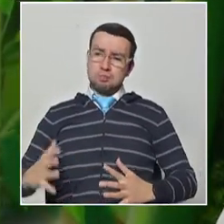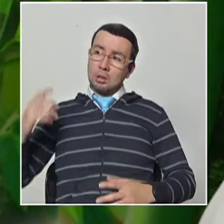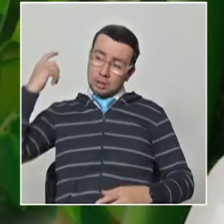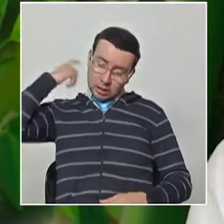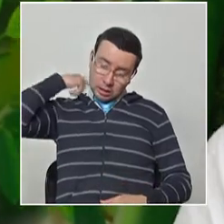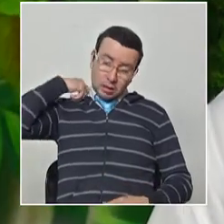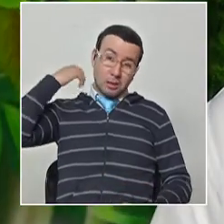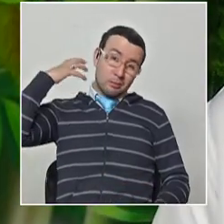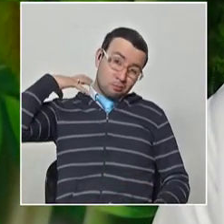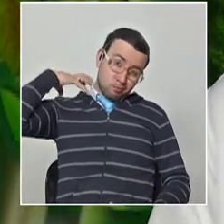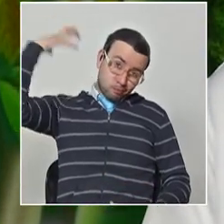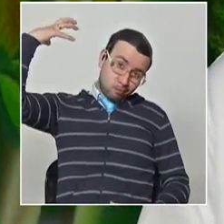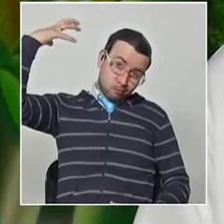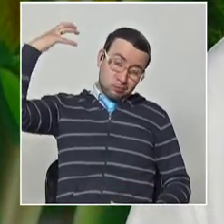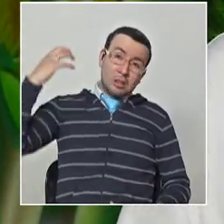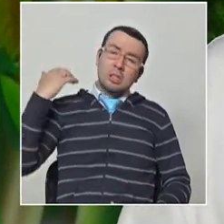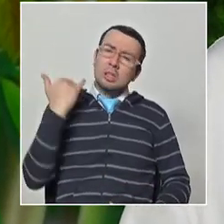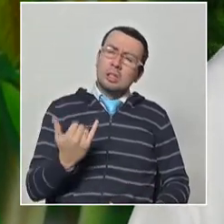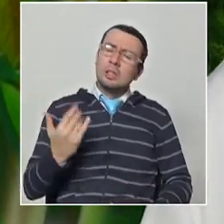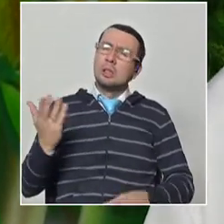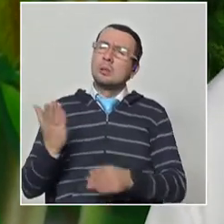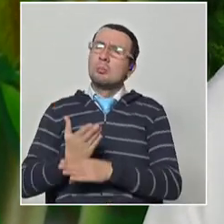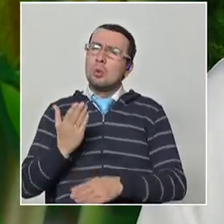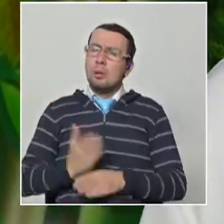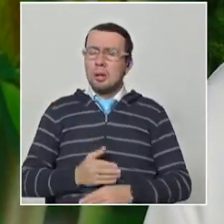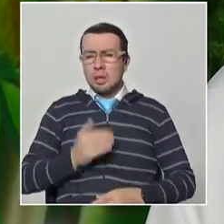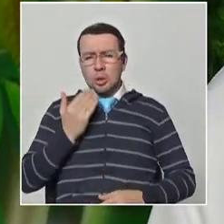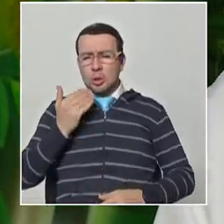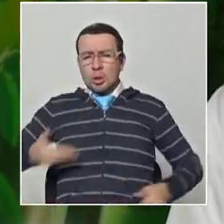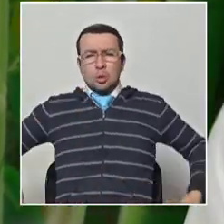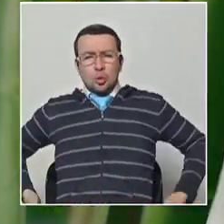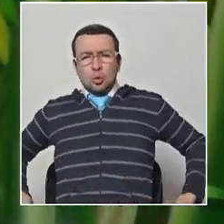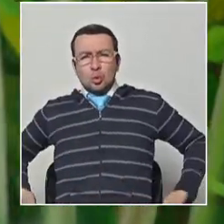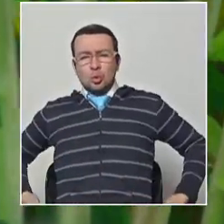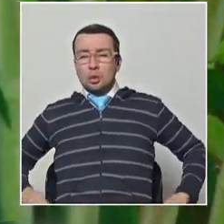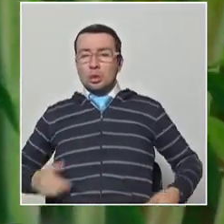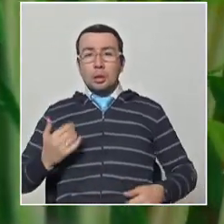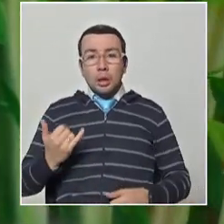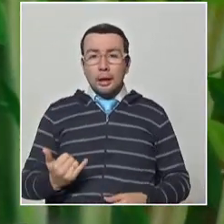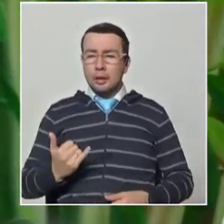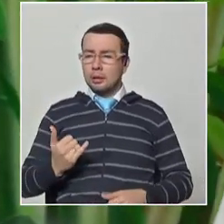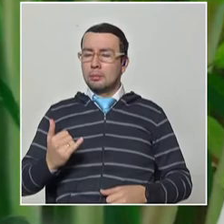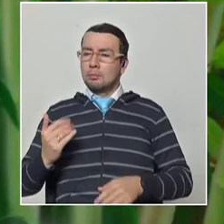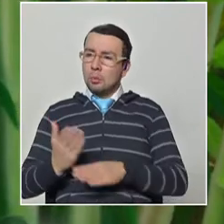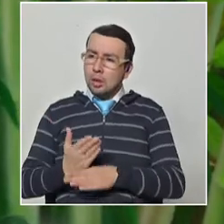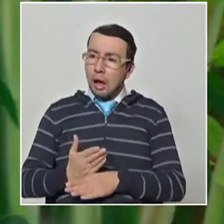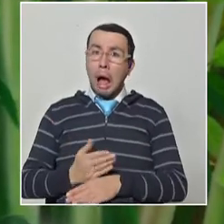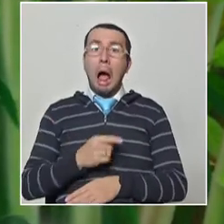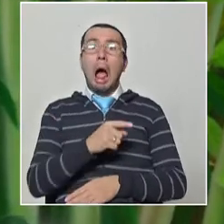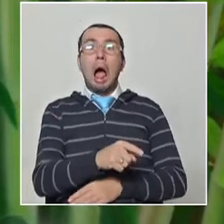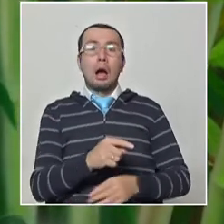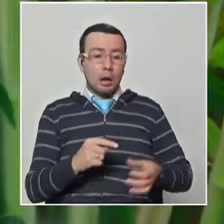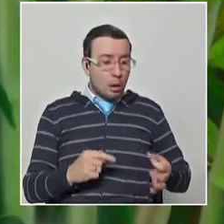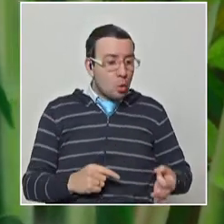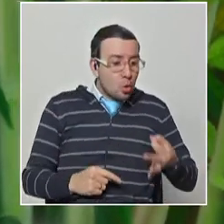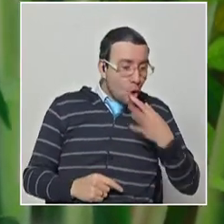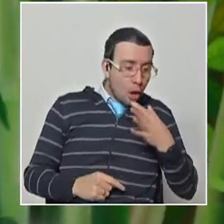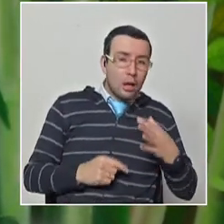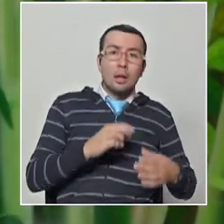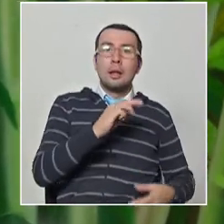con problemas urinarios y muchos estás en diálisis encontraron que era que estaban mezclando